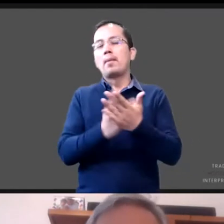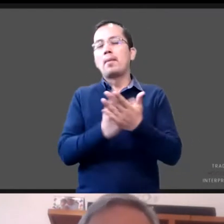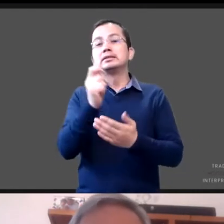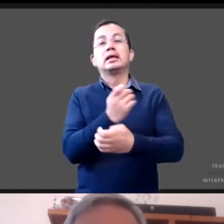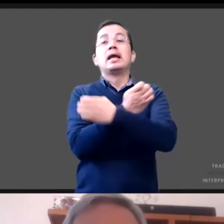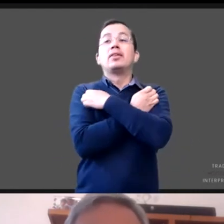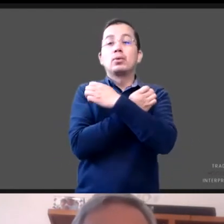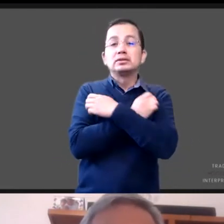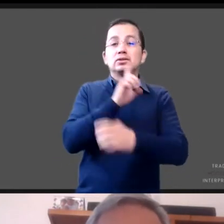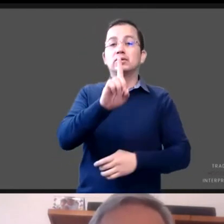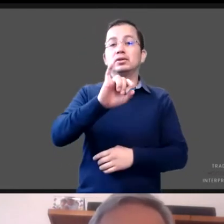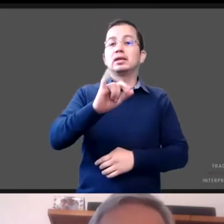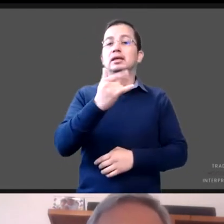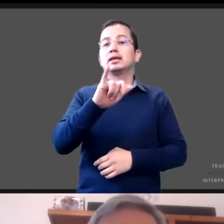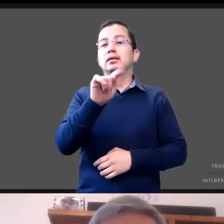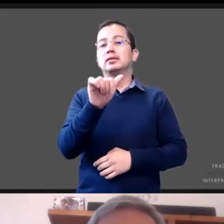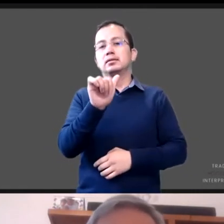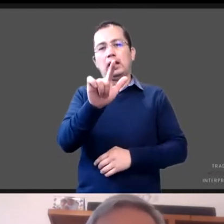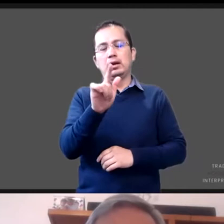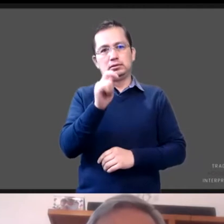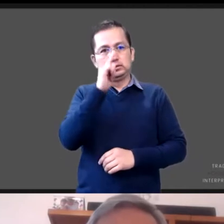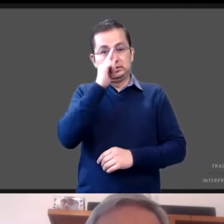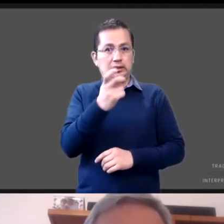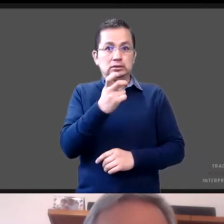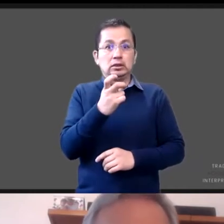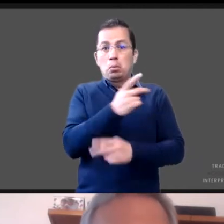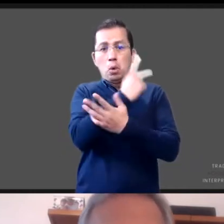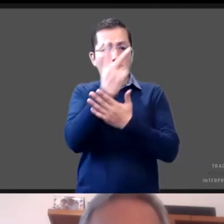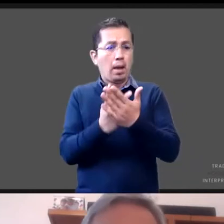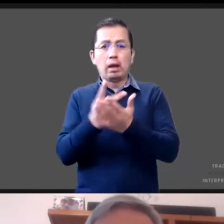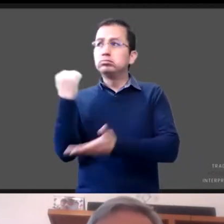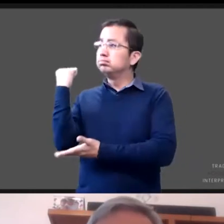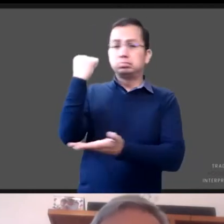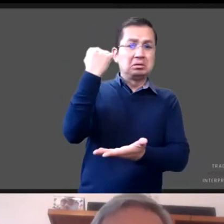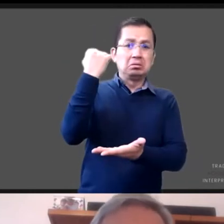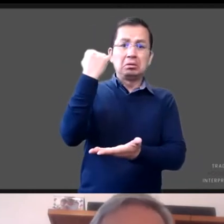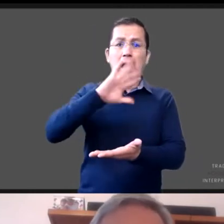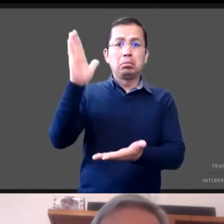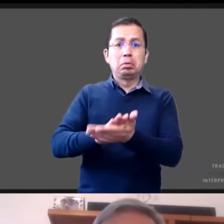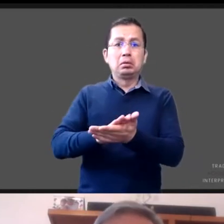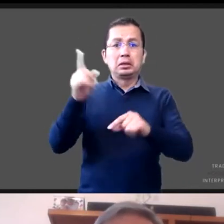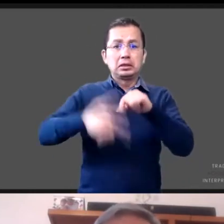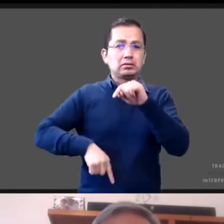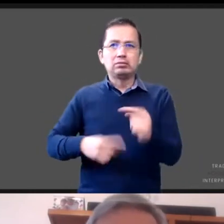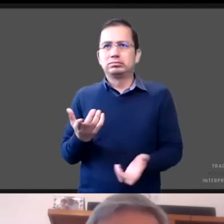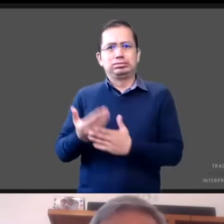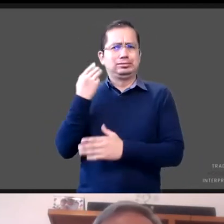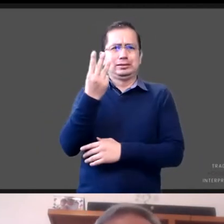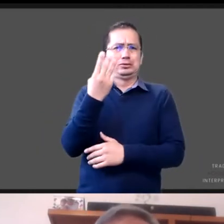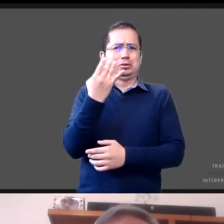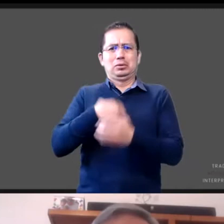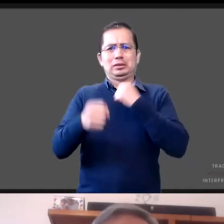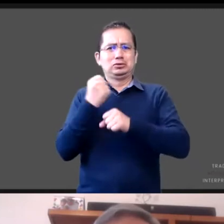mal, 3 años o 4, se quedó sin un peso en el presupuesto de egresos y desapareció. Y bueno, y ahora la